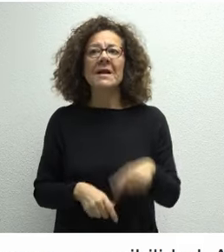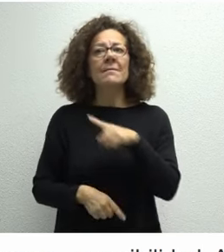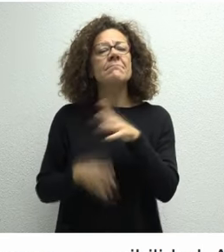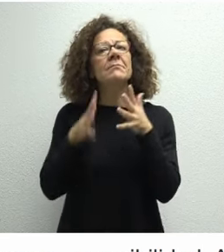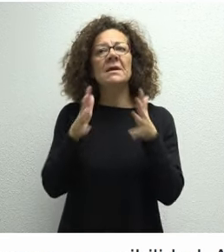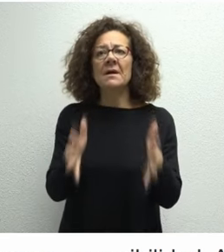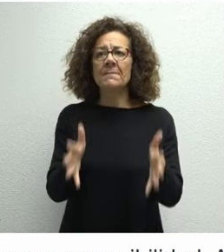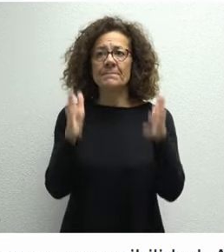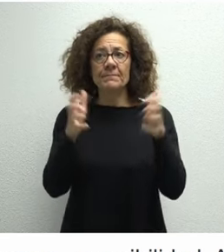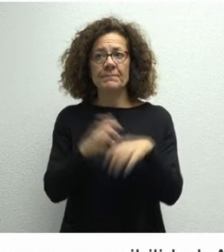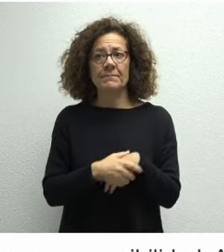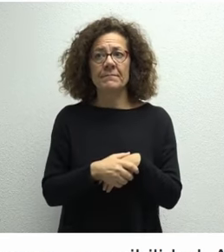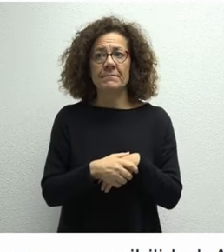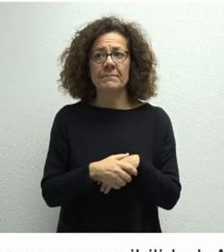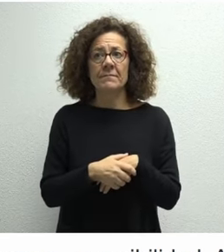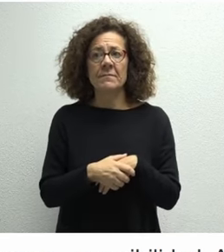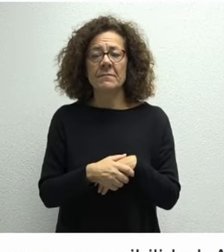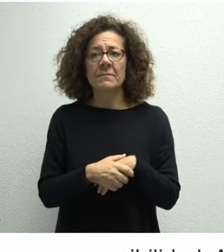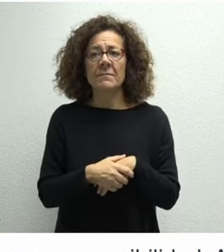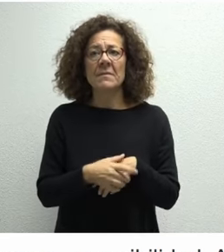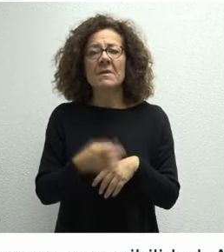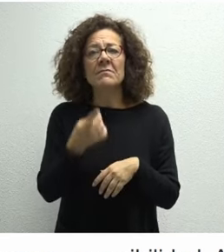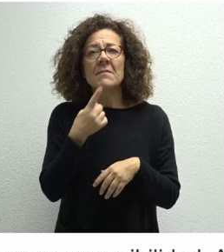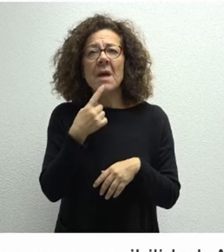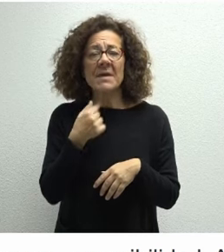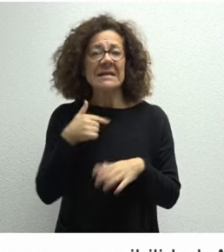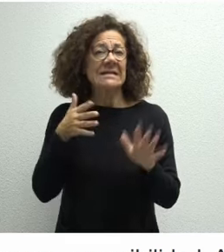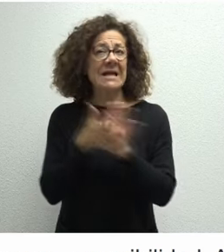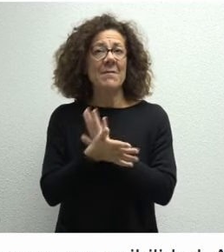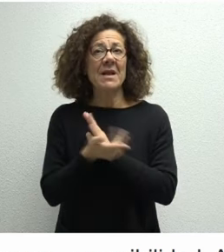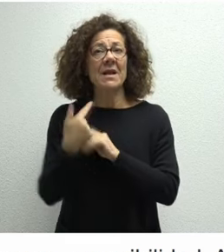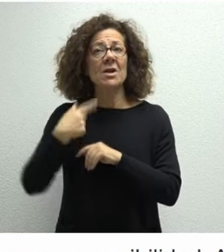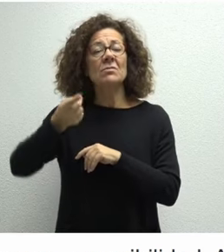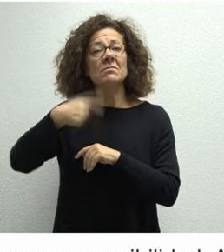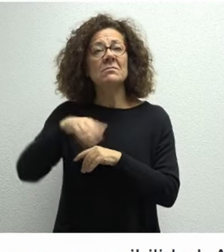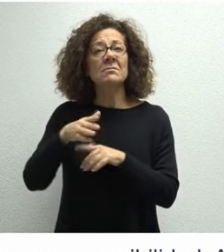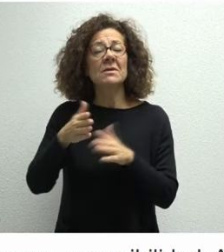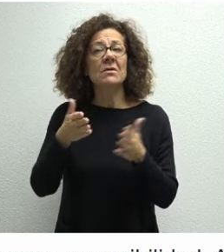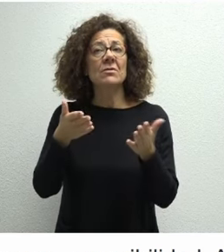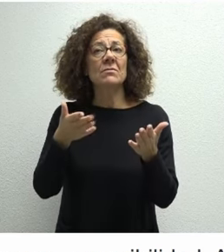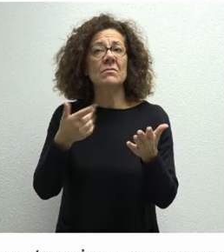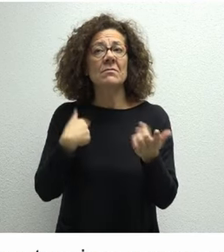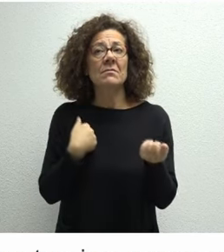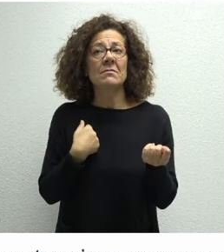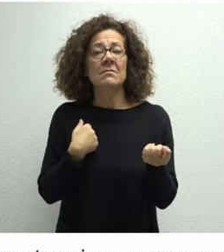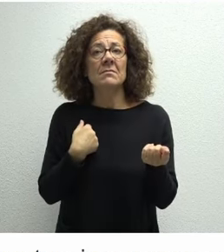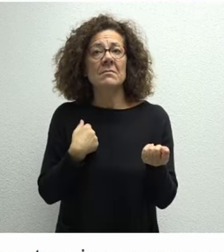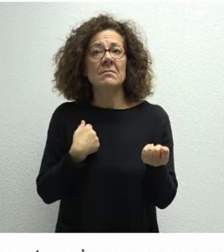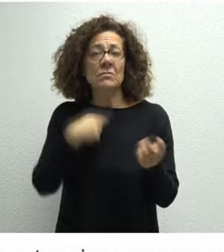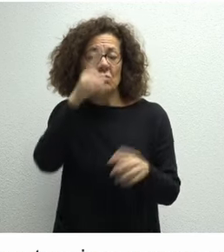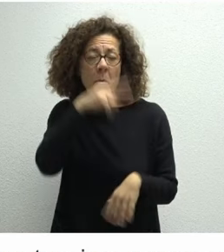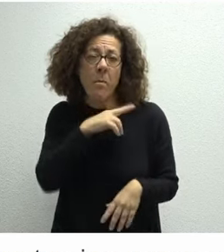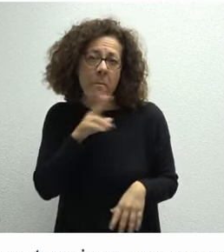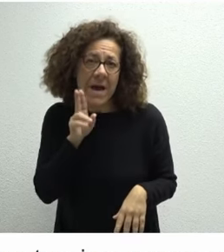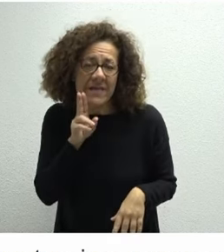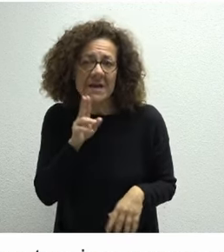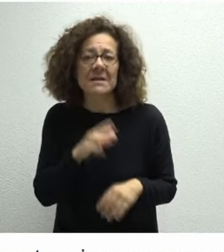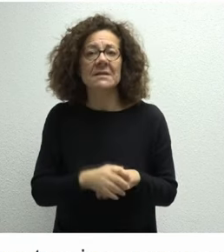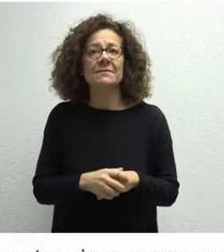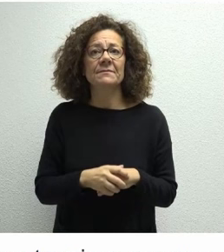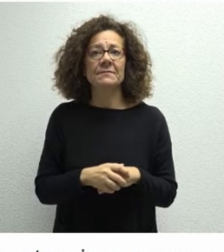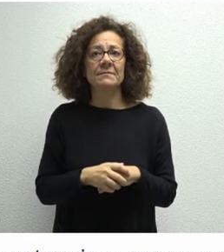encanta porque hay una cosa que siempre no me plantean los nos plantean los padres no